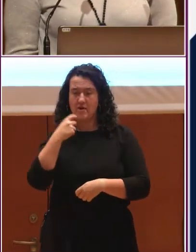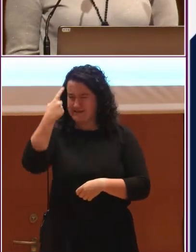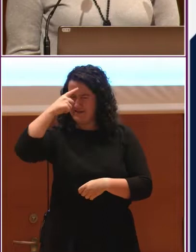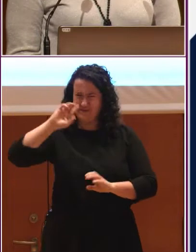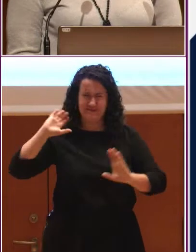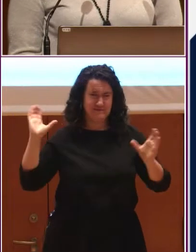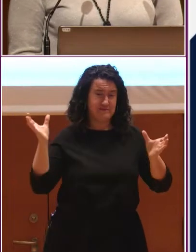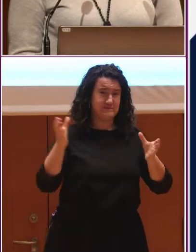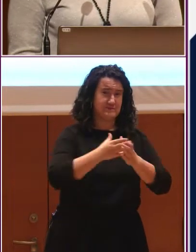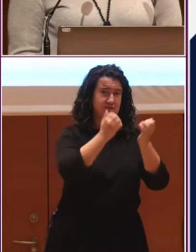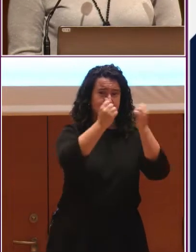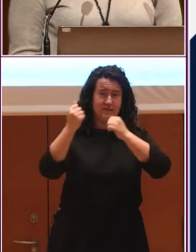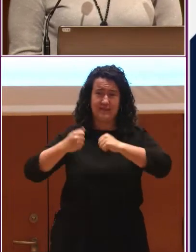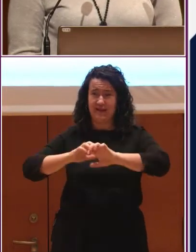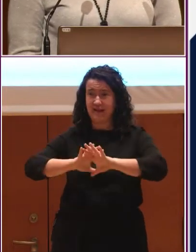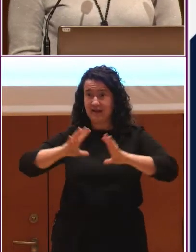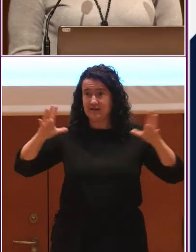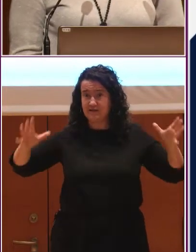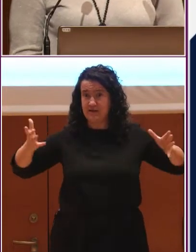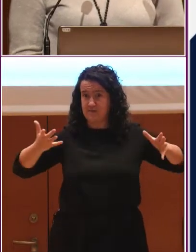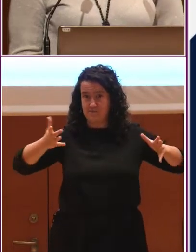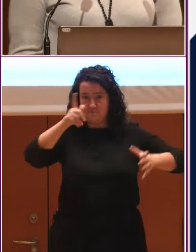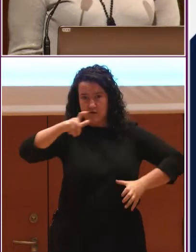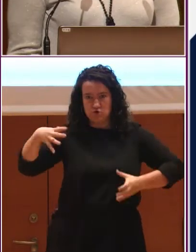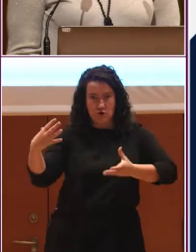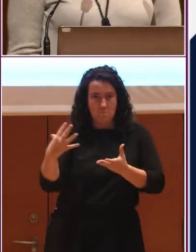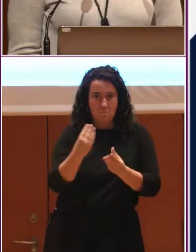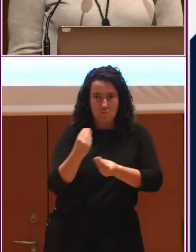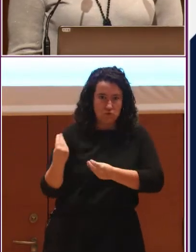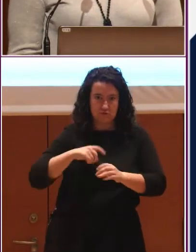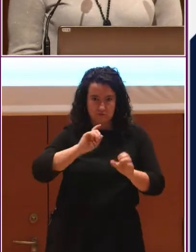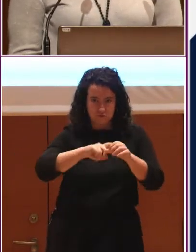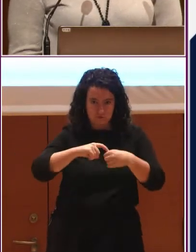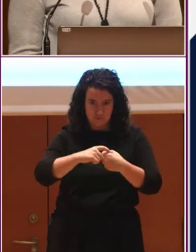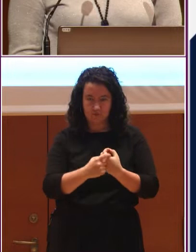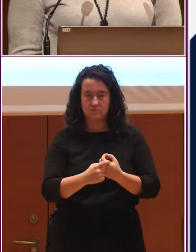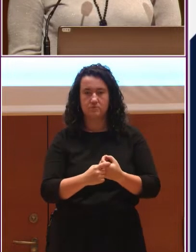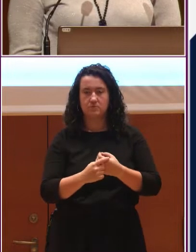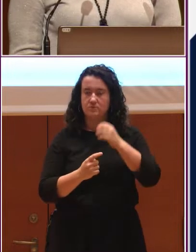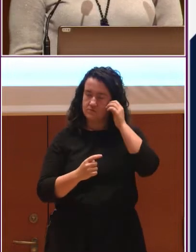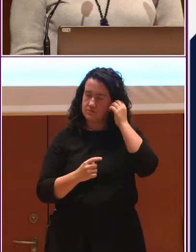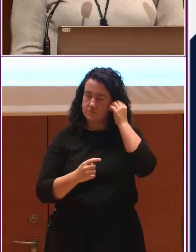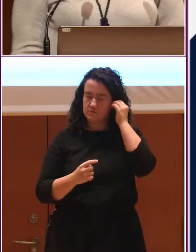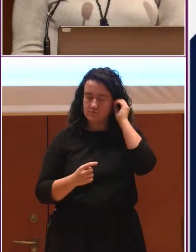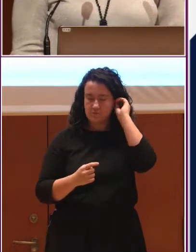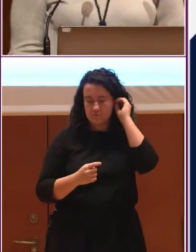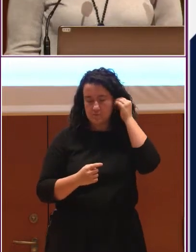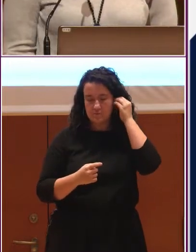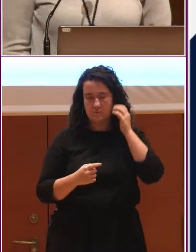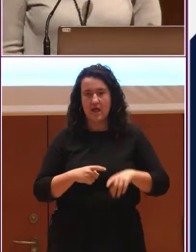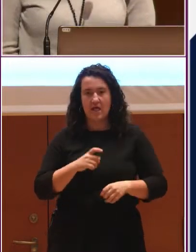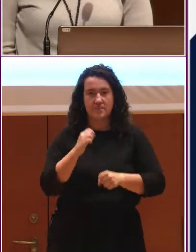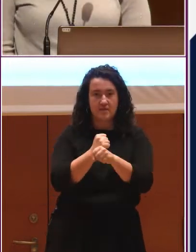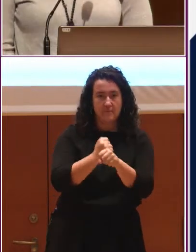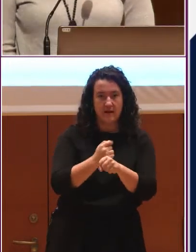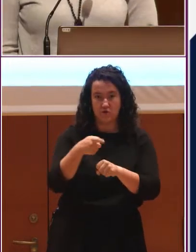y hemos querido darle este nombre porque como todas sabéis la Cruz Roja es una organización muy muy grande